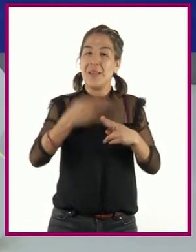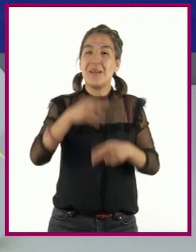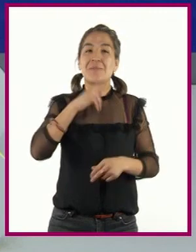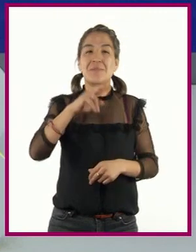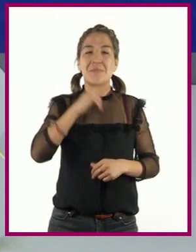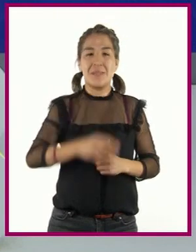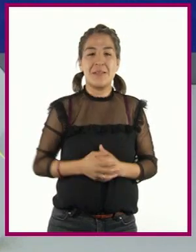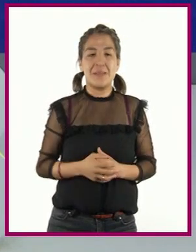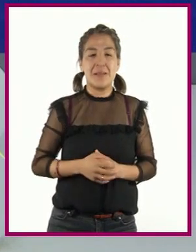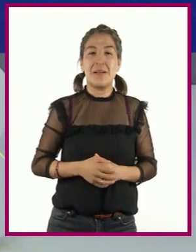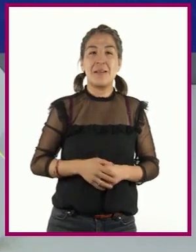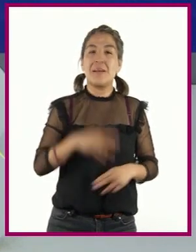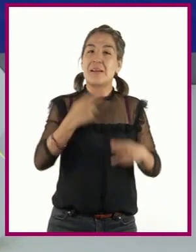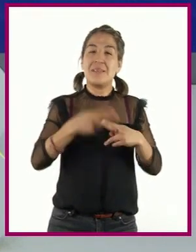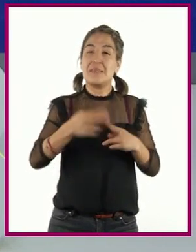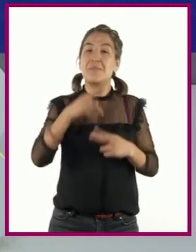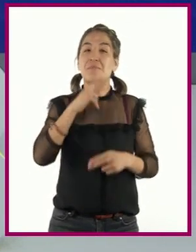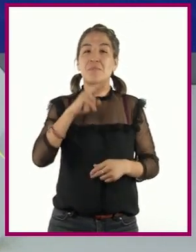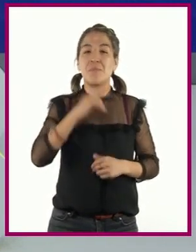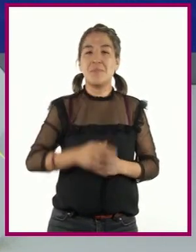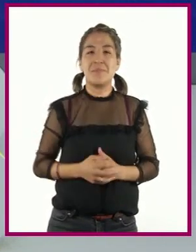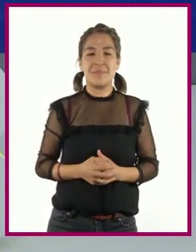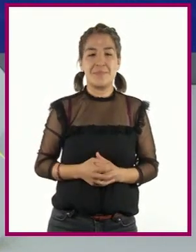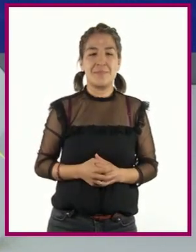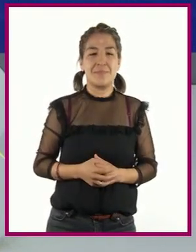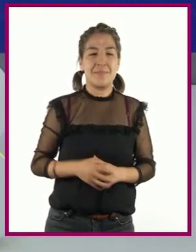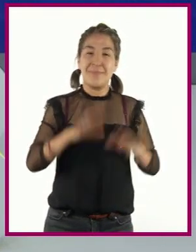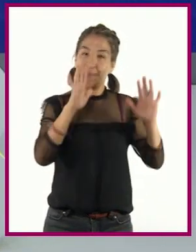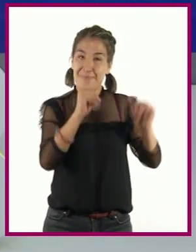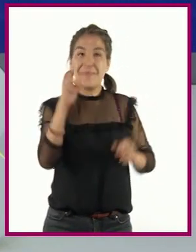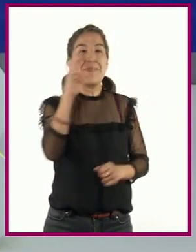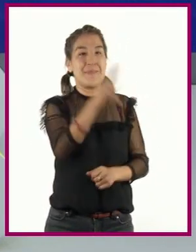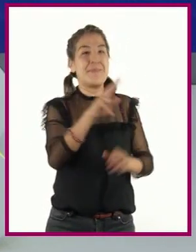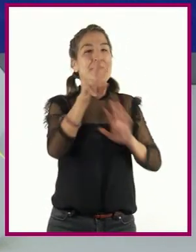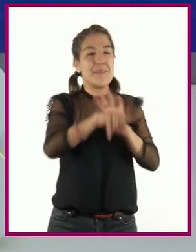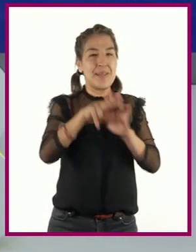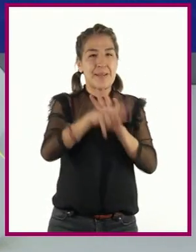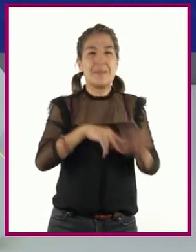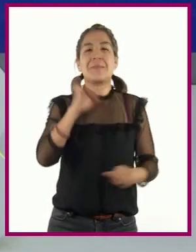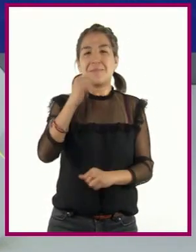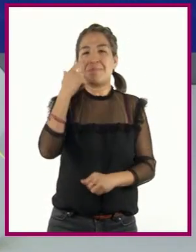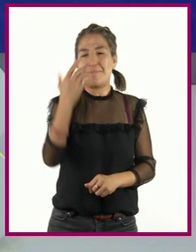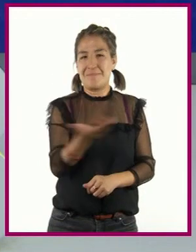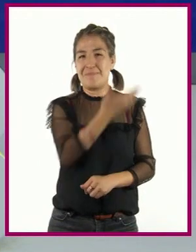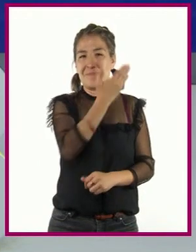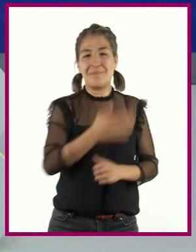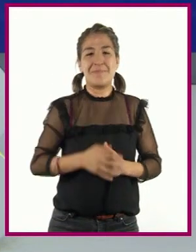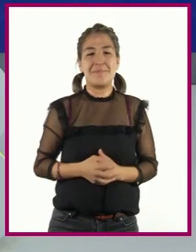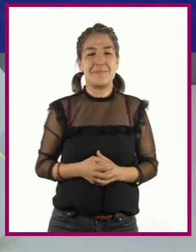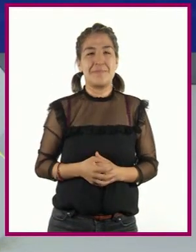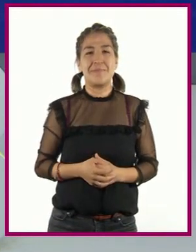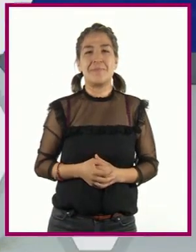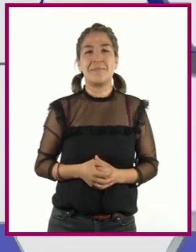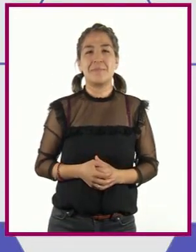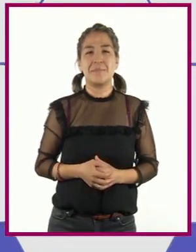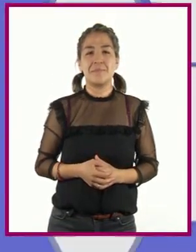Elena. ¡Hasta pronto! ¿Vemos el video? No se diga más. ¡Corre video!